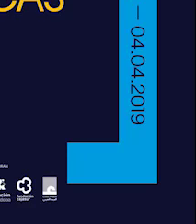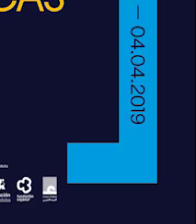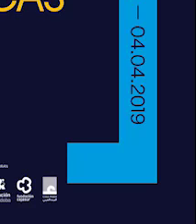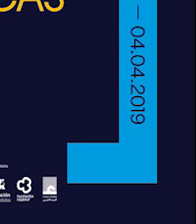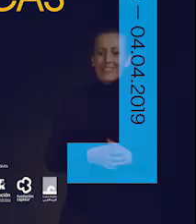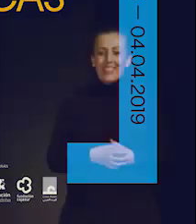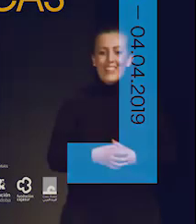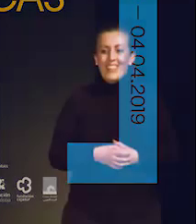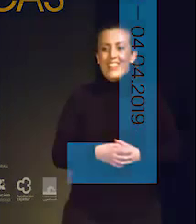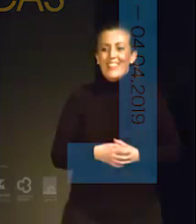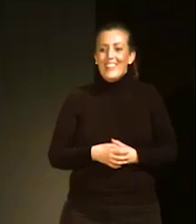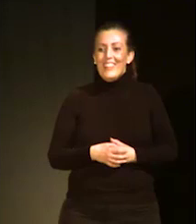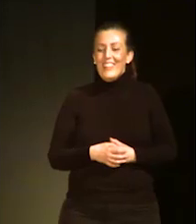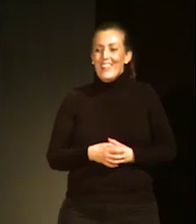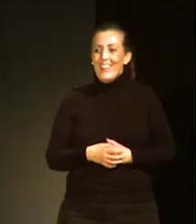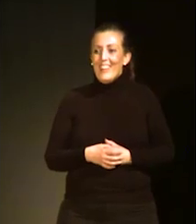bueno